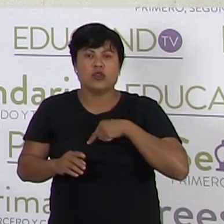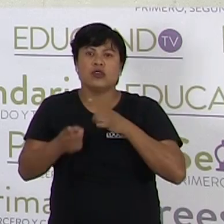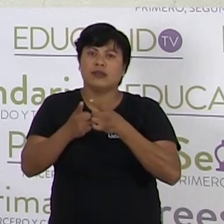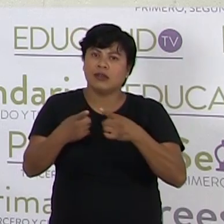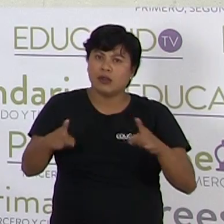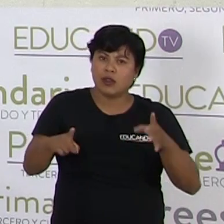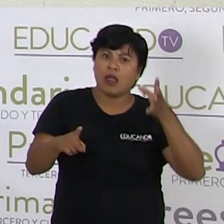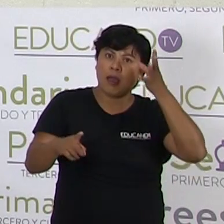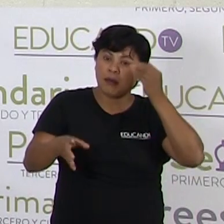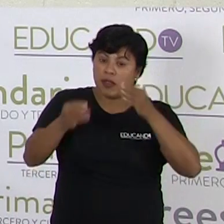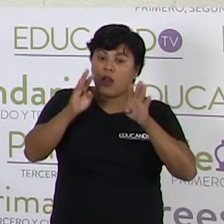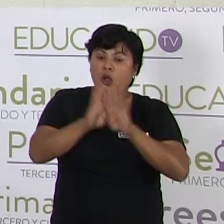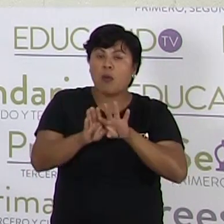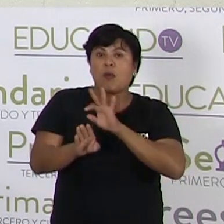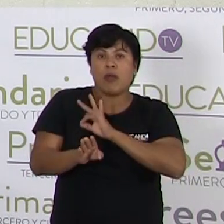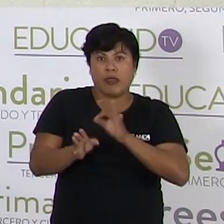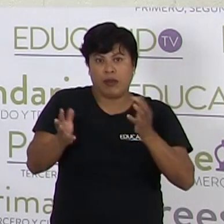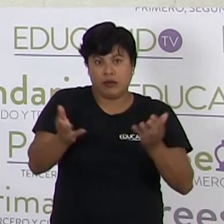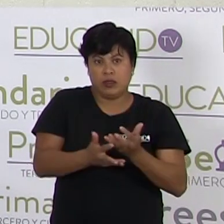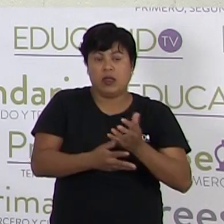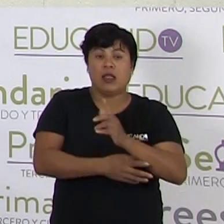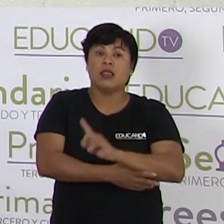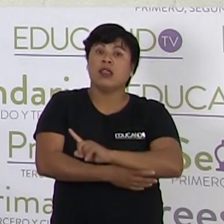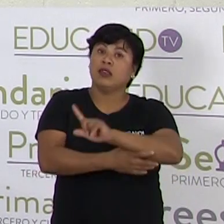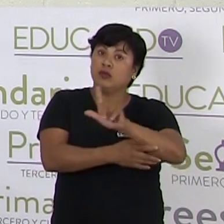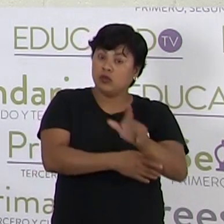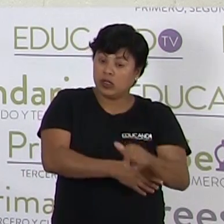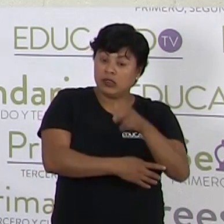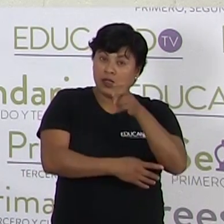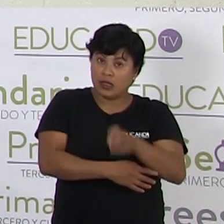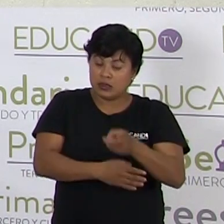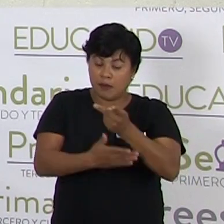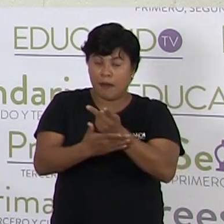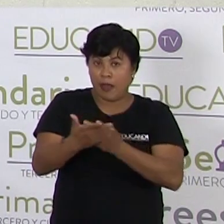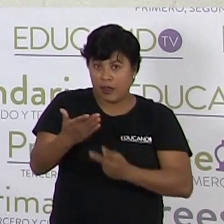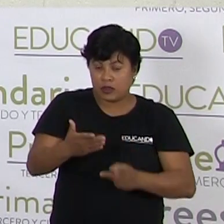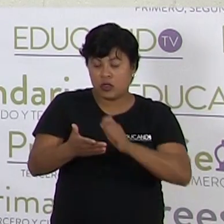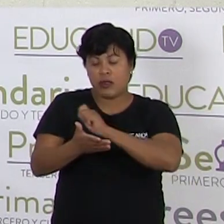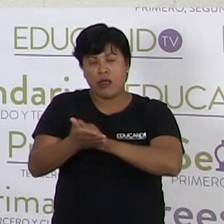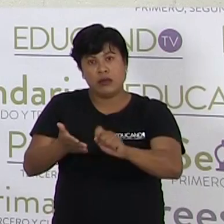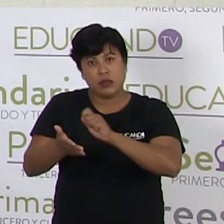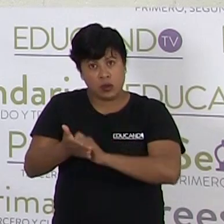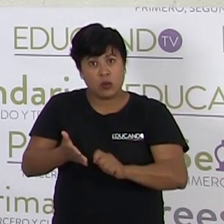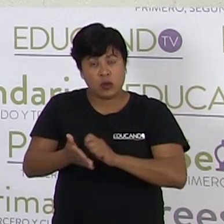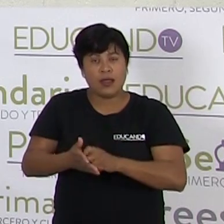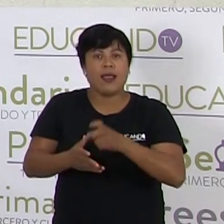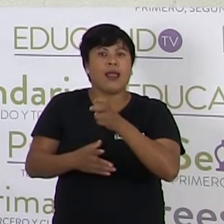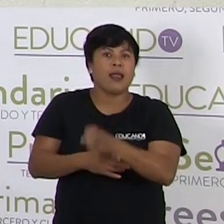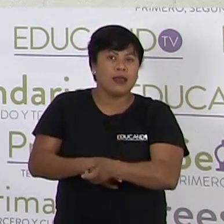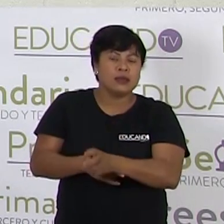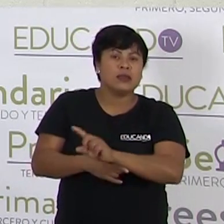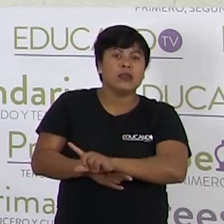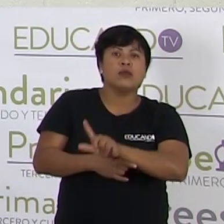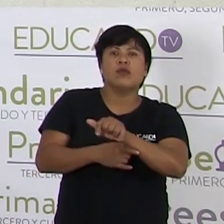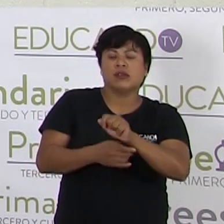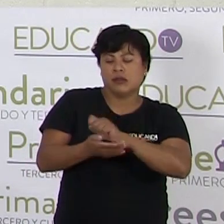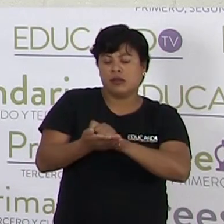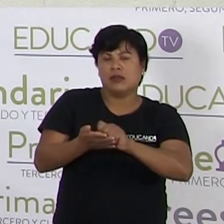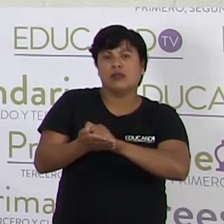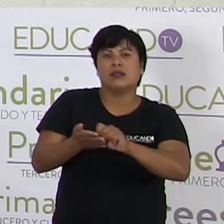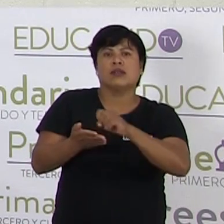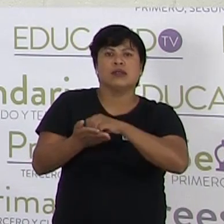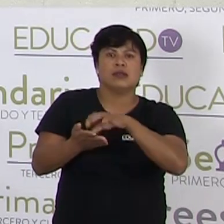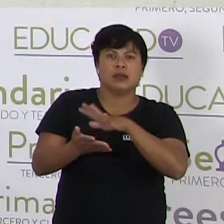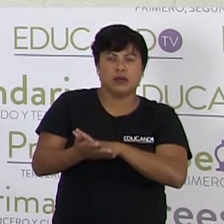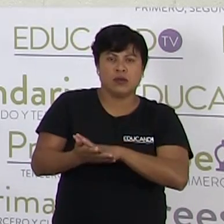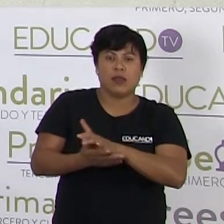y aprender a hacer. Después de la fase de la planeación de la escritura, viene la escritura